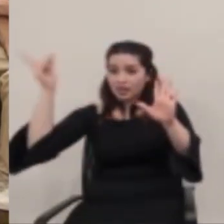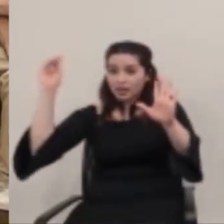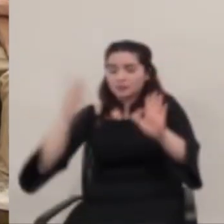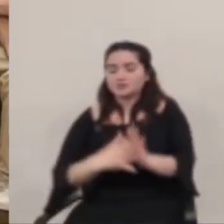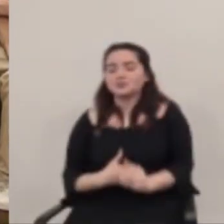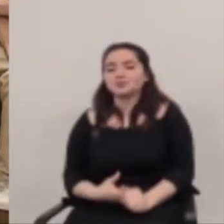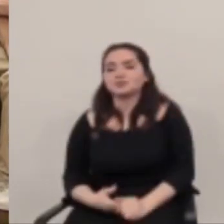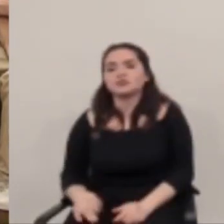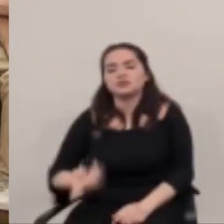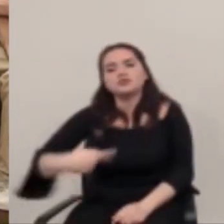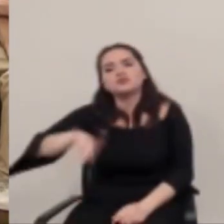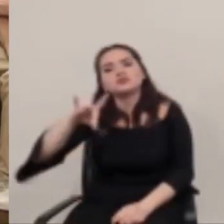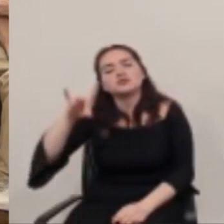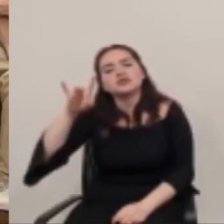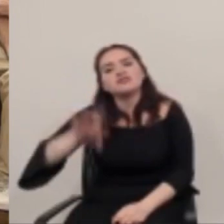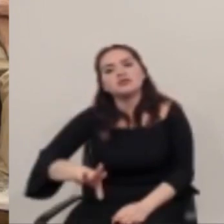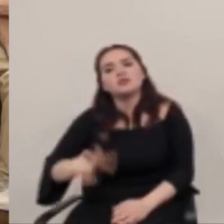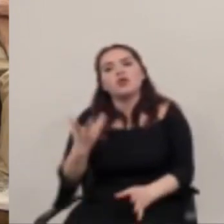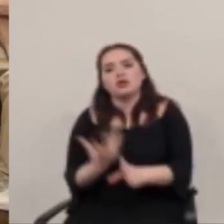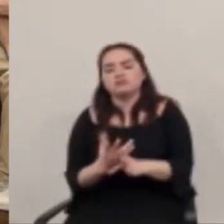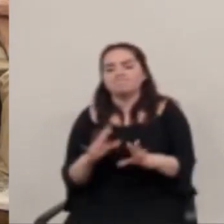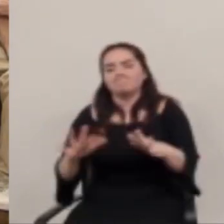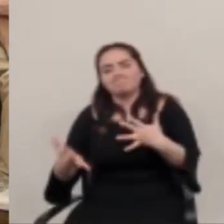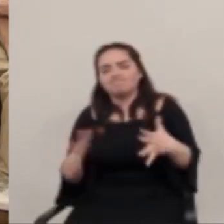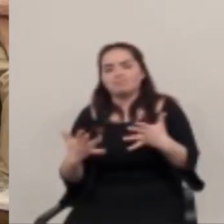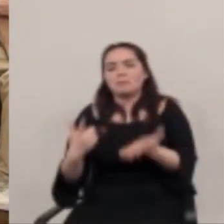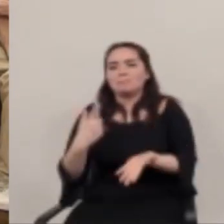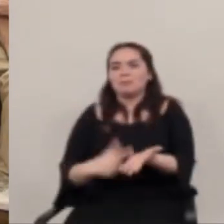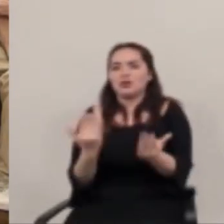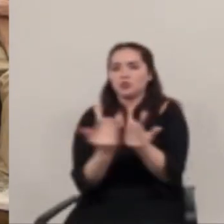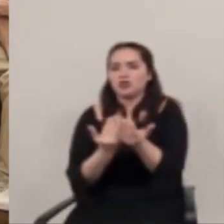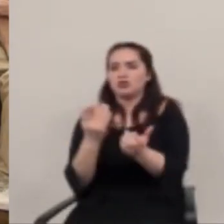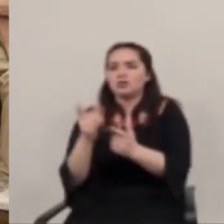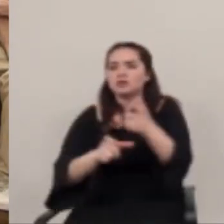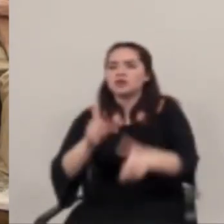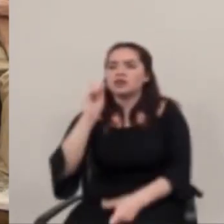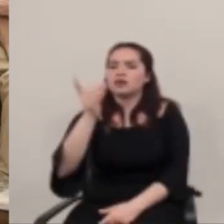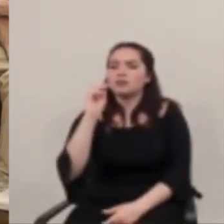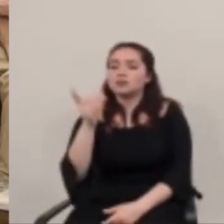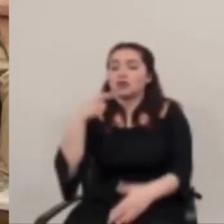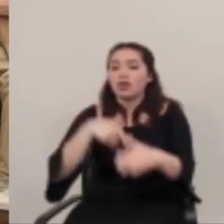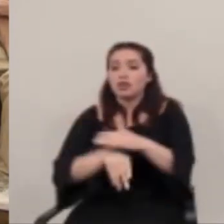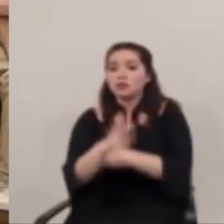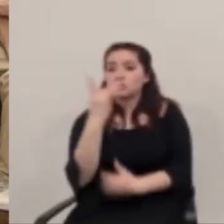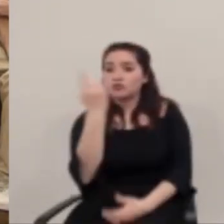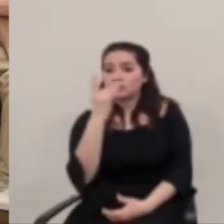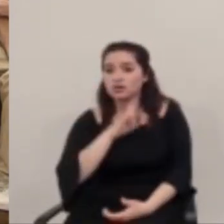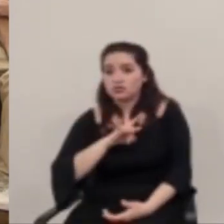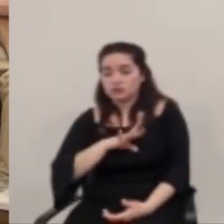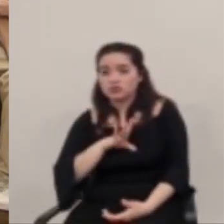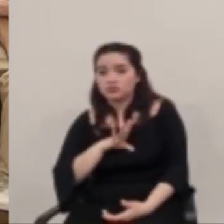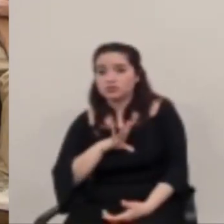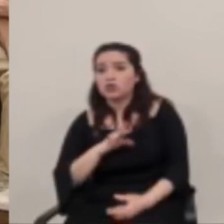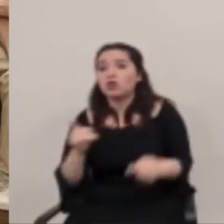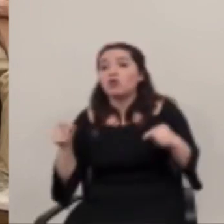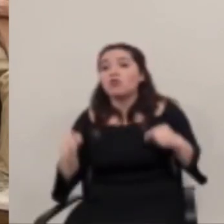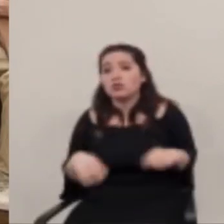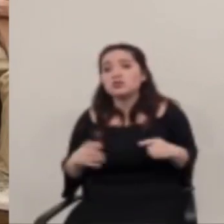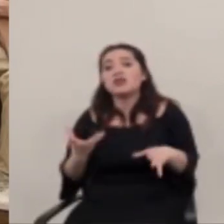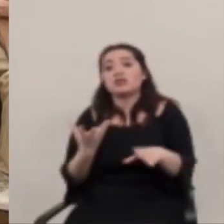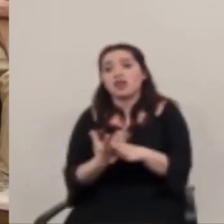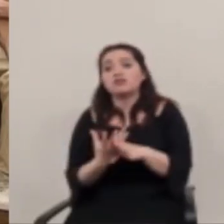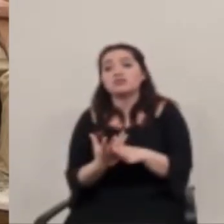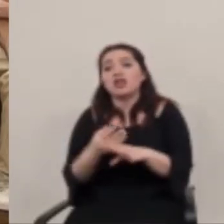aquello sabemos que actualmente tenemos aproximadamente 1,000 estudiantes con discapacidad dentro de la Universidad de Chile, que ya están dentro de la Universidad de